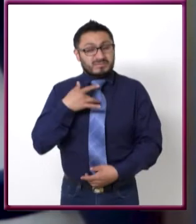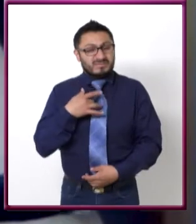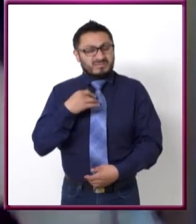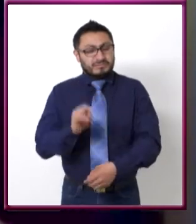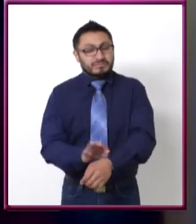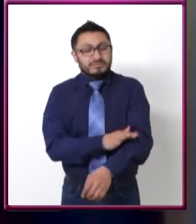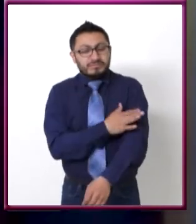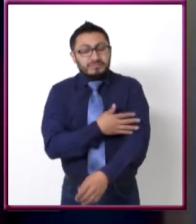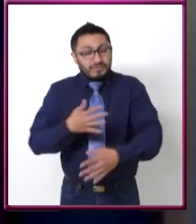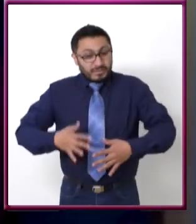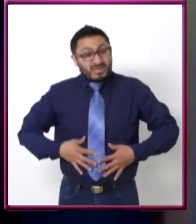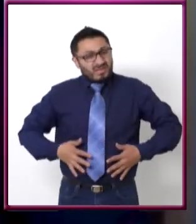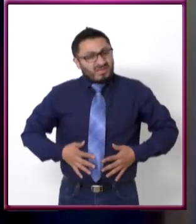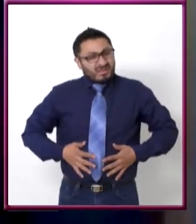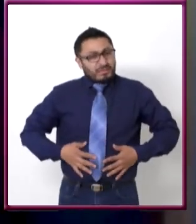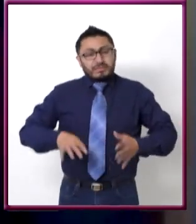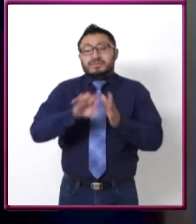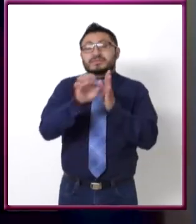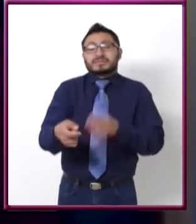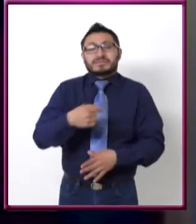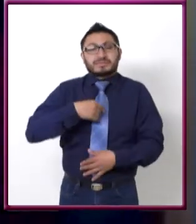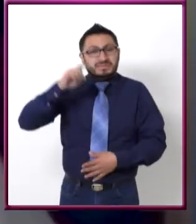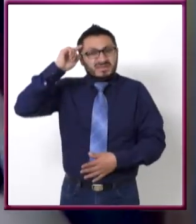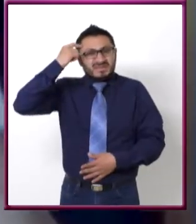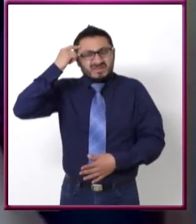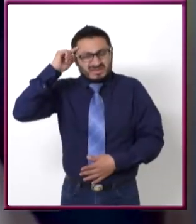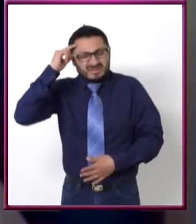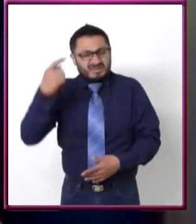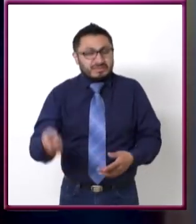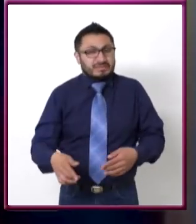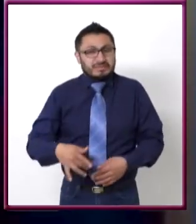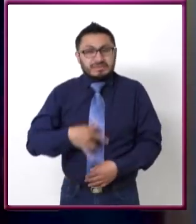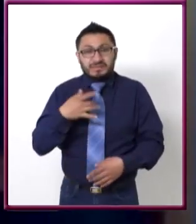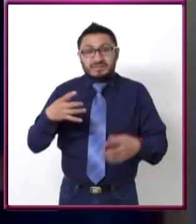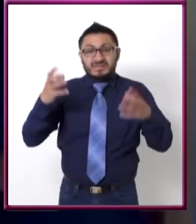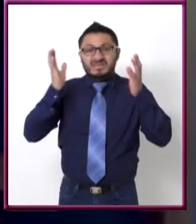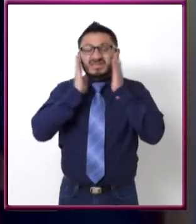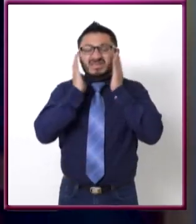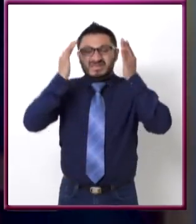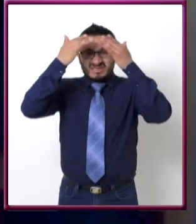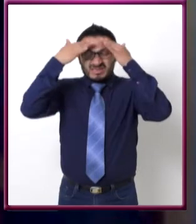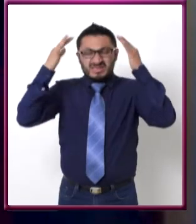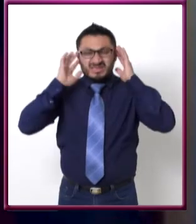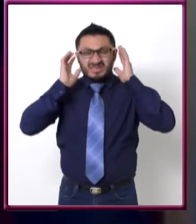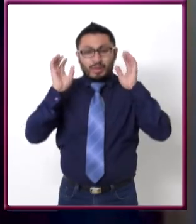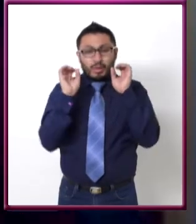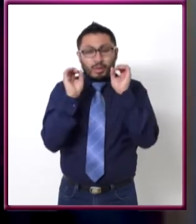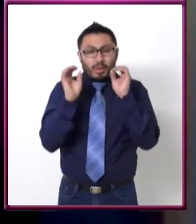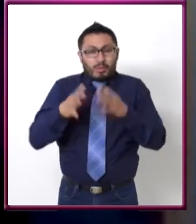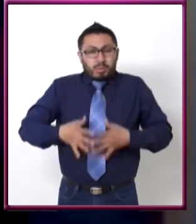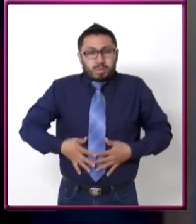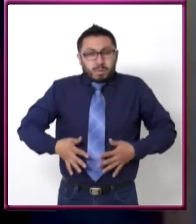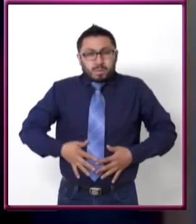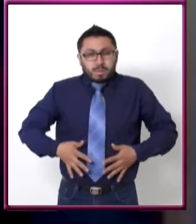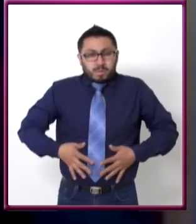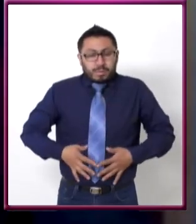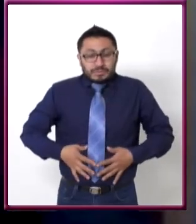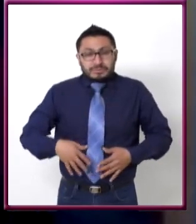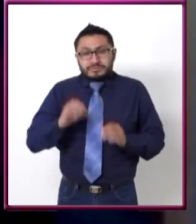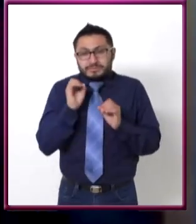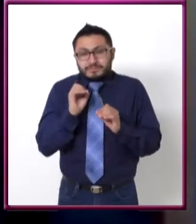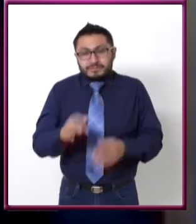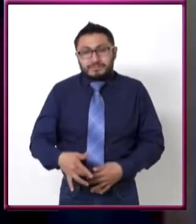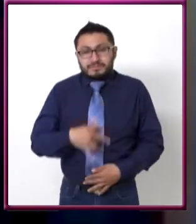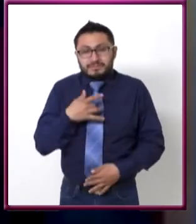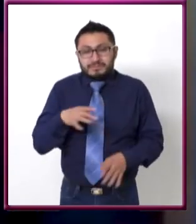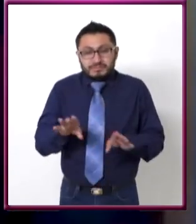emociones? En el estómago, o sea, por ejemplo, cuando estoy enojado lo siento en la cara, en el calor de la cara, o lo siento en el